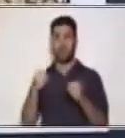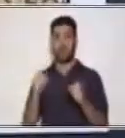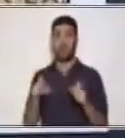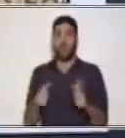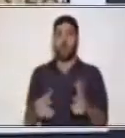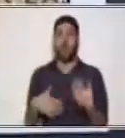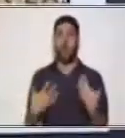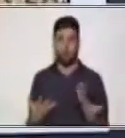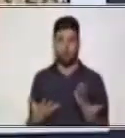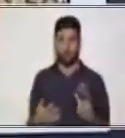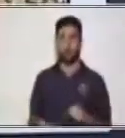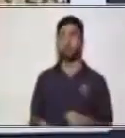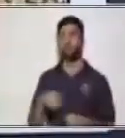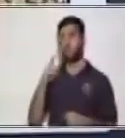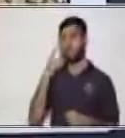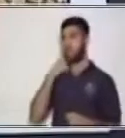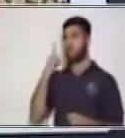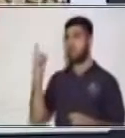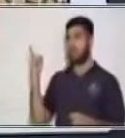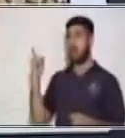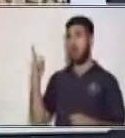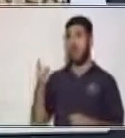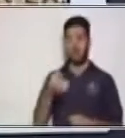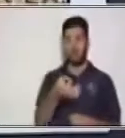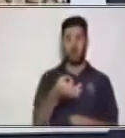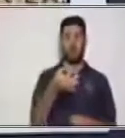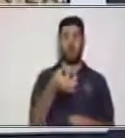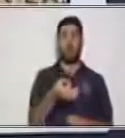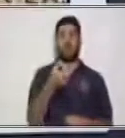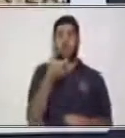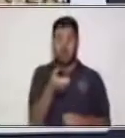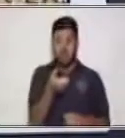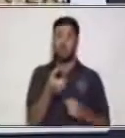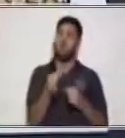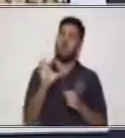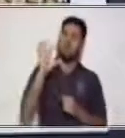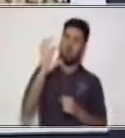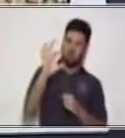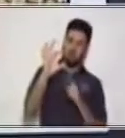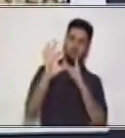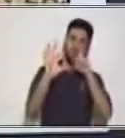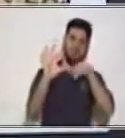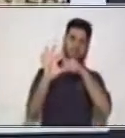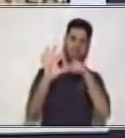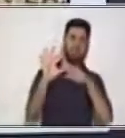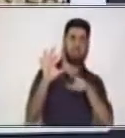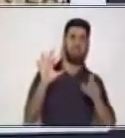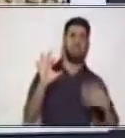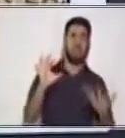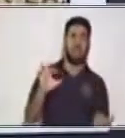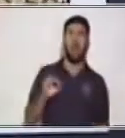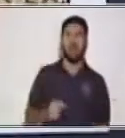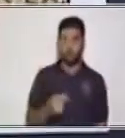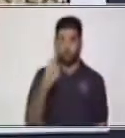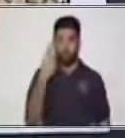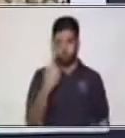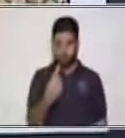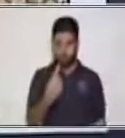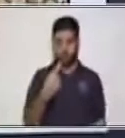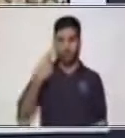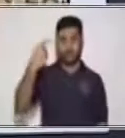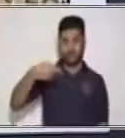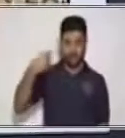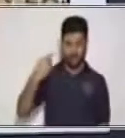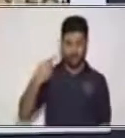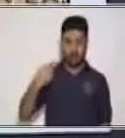moneda grande, ¿sí? Que es un quetzal, ¿sí? Es un quetzal. Y aquí hay